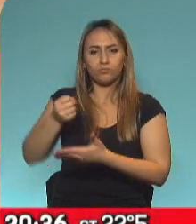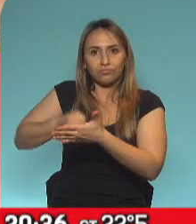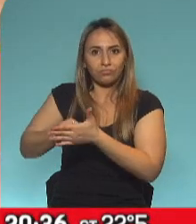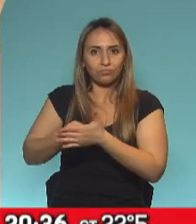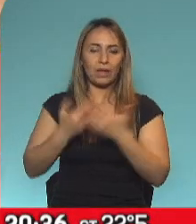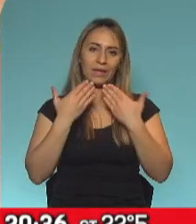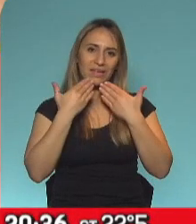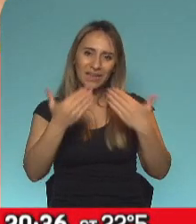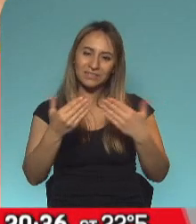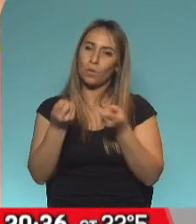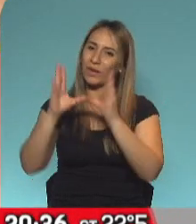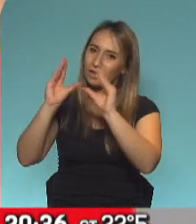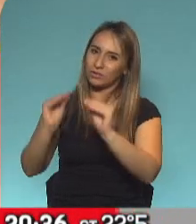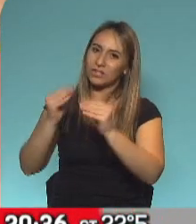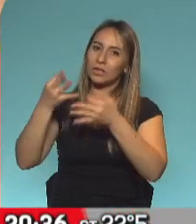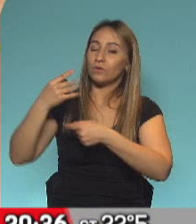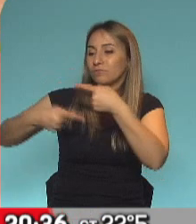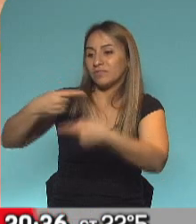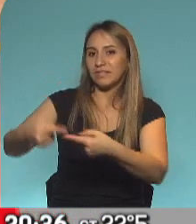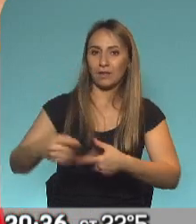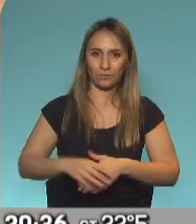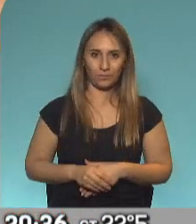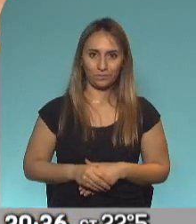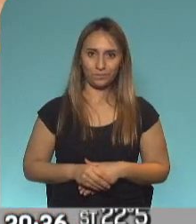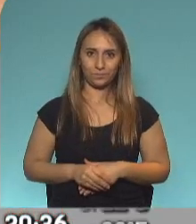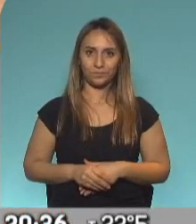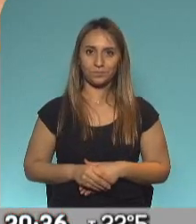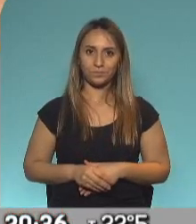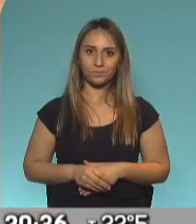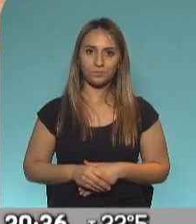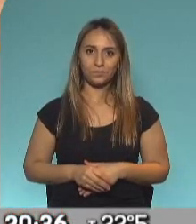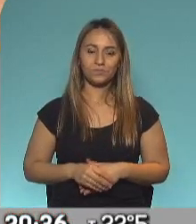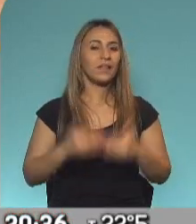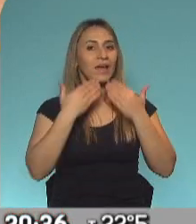buenas noches, gracias y la seguiremos en próximas semanas. Gracias a ustedes.